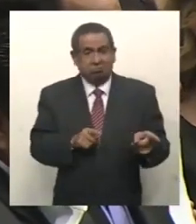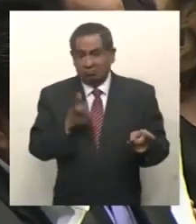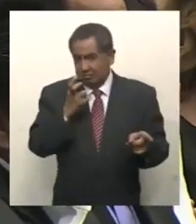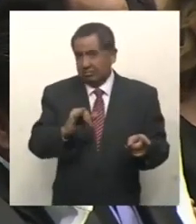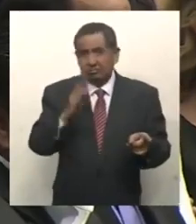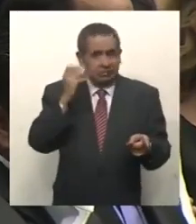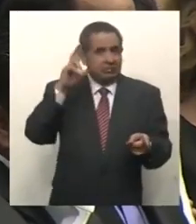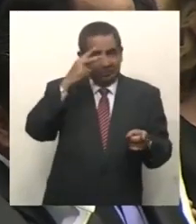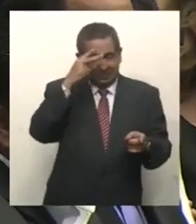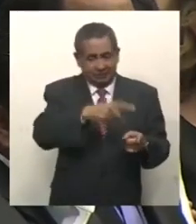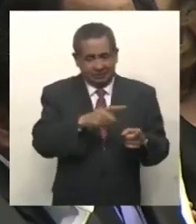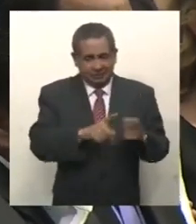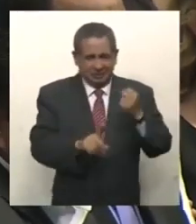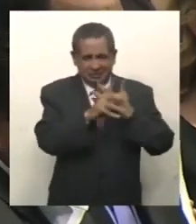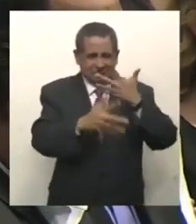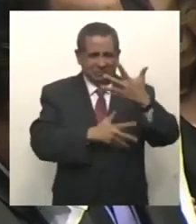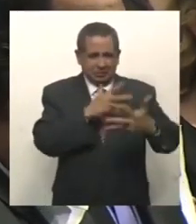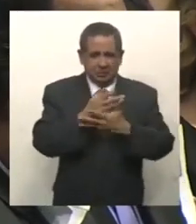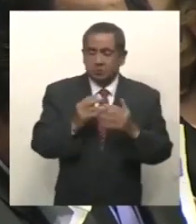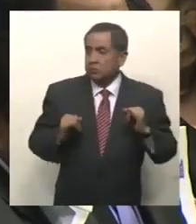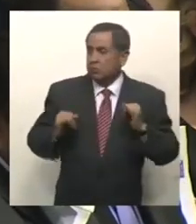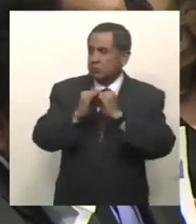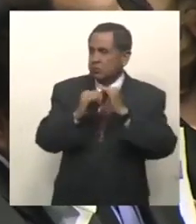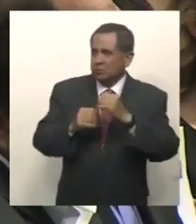una violencia institucional